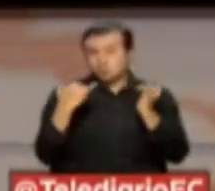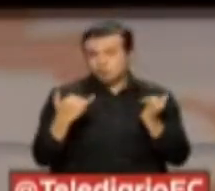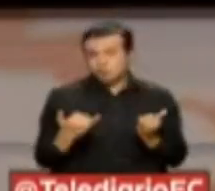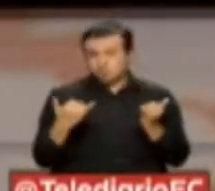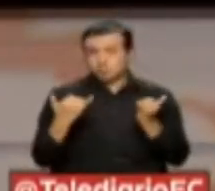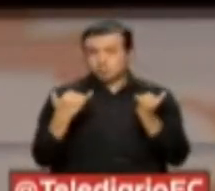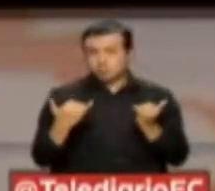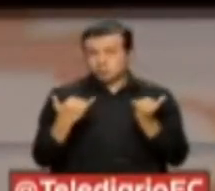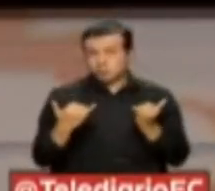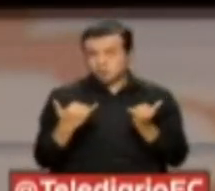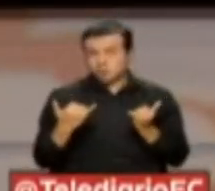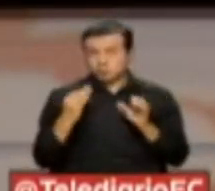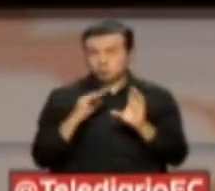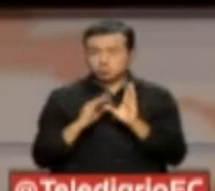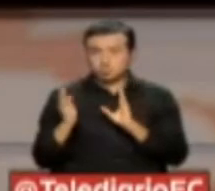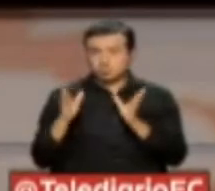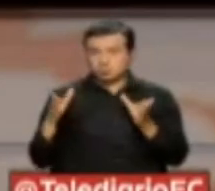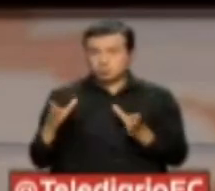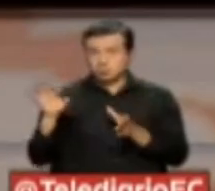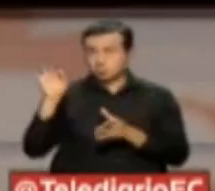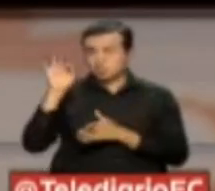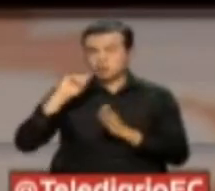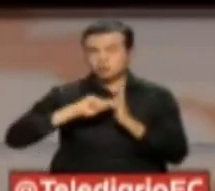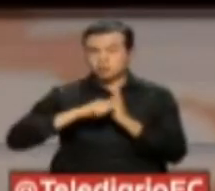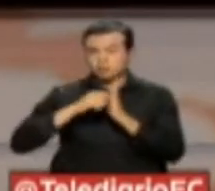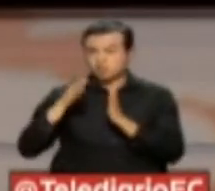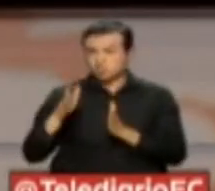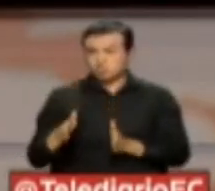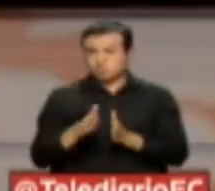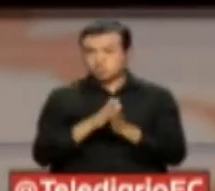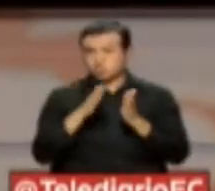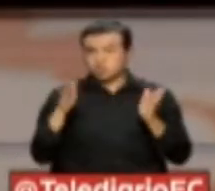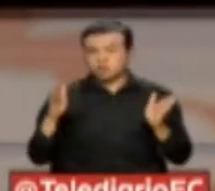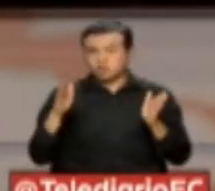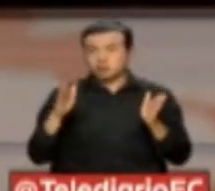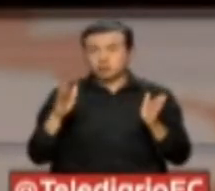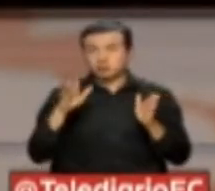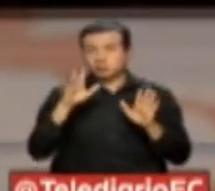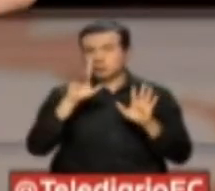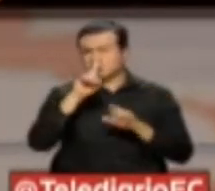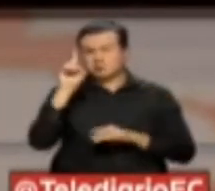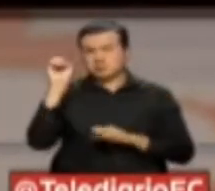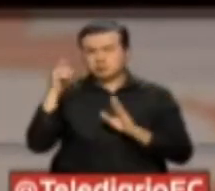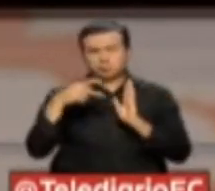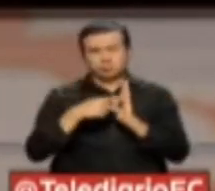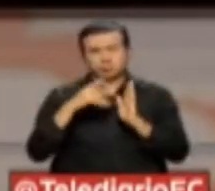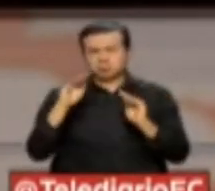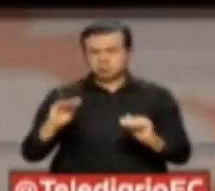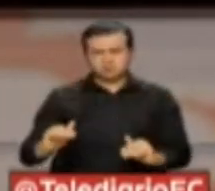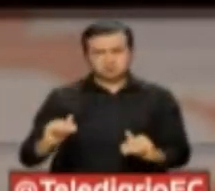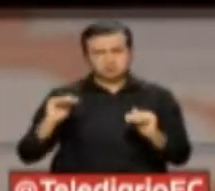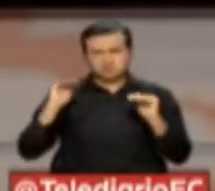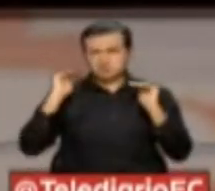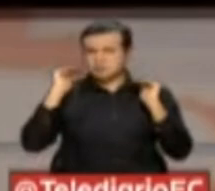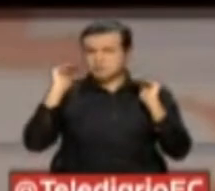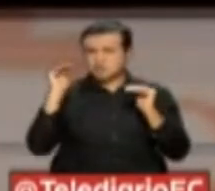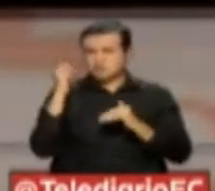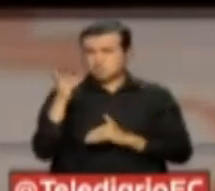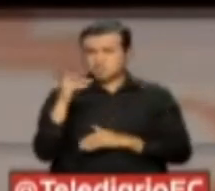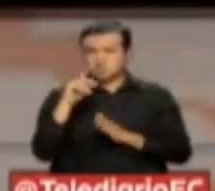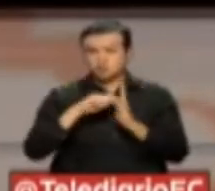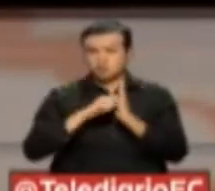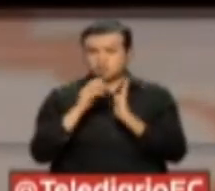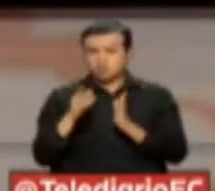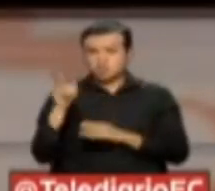sistema que tenemos designó a un contralor que tuvo 100 puntos lo máximo que se puede tener este contralor